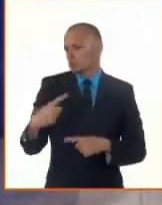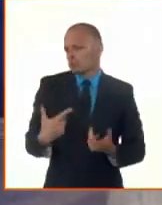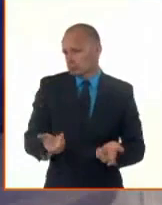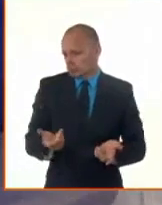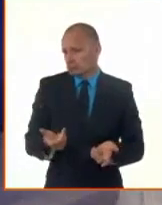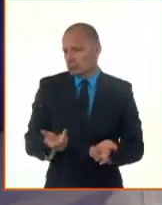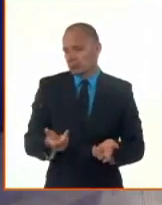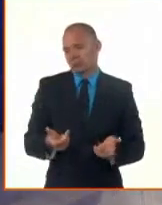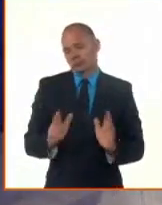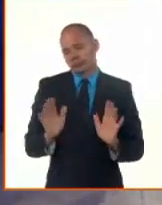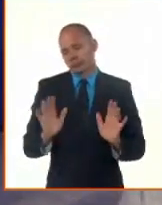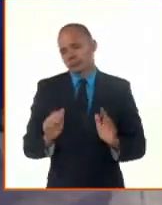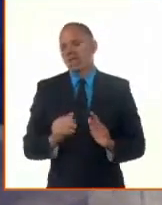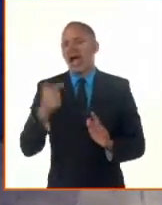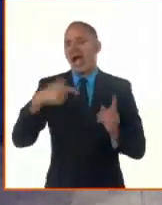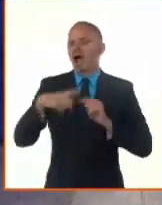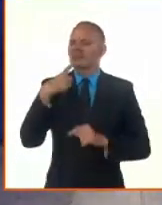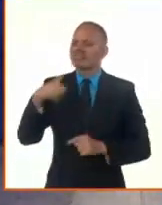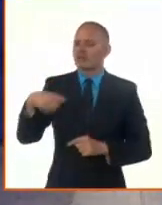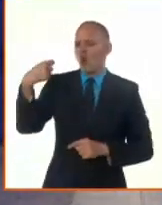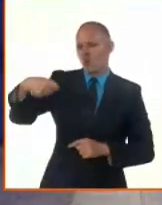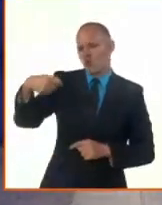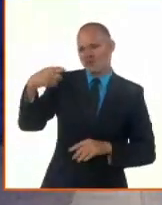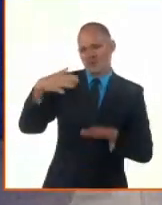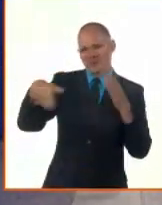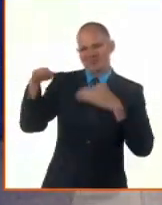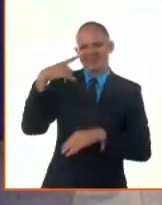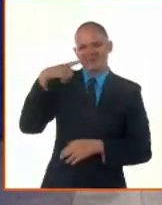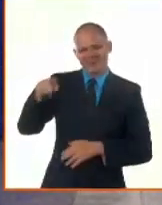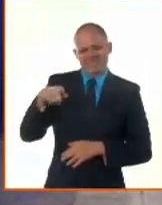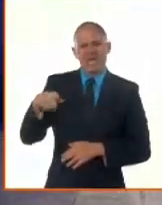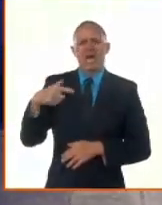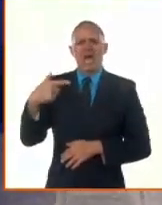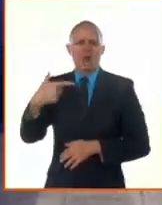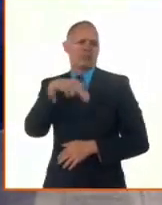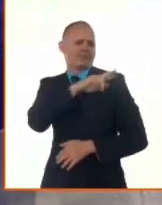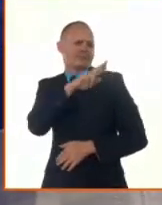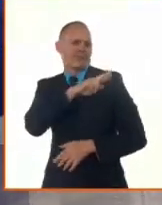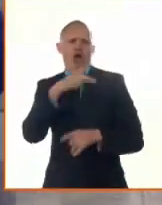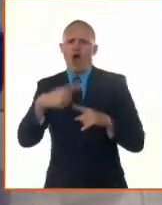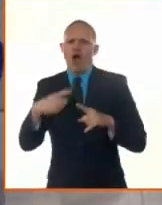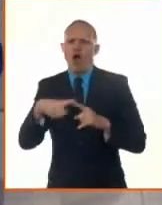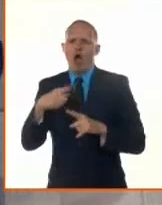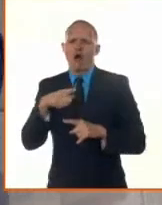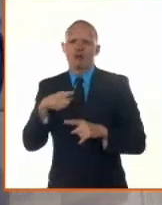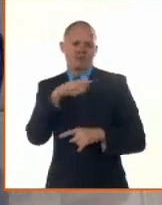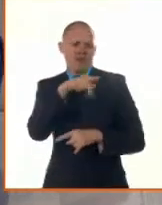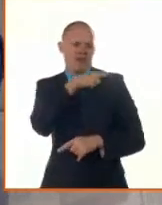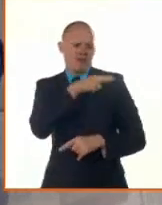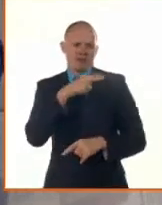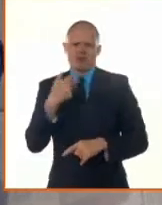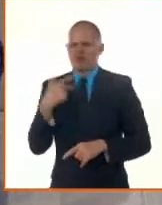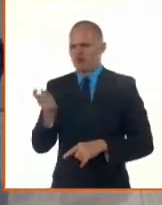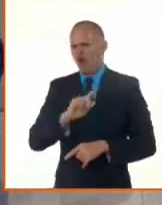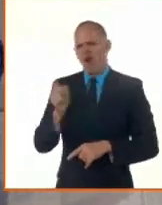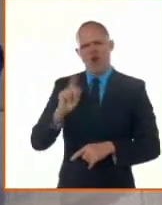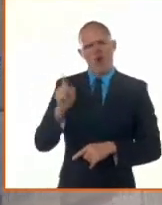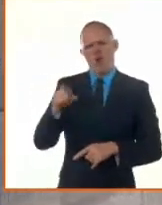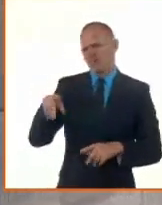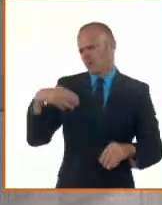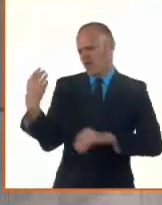funciones que tiene por qué Porque este gobierno de ultraderecha quiere eliminar los aspectos que